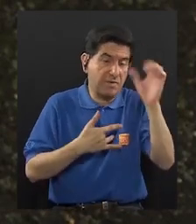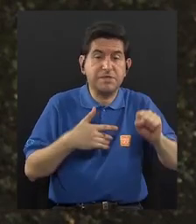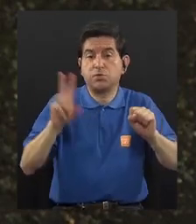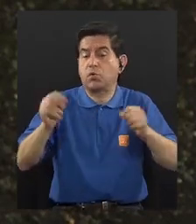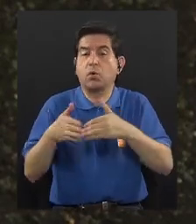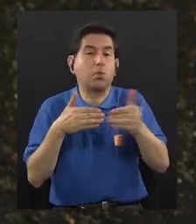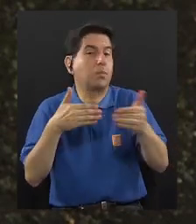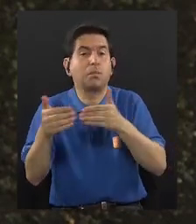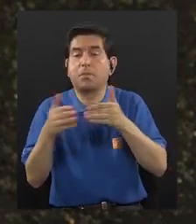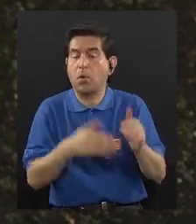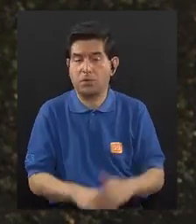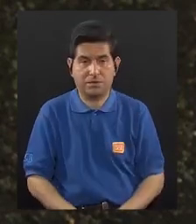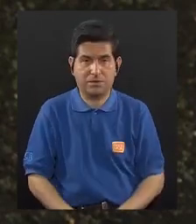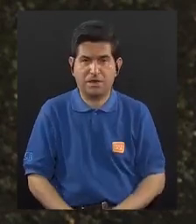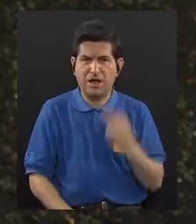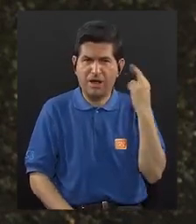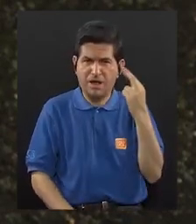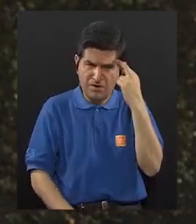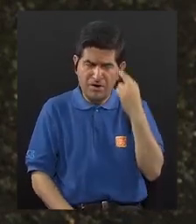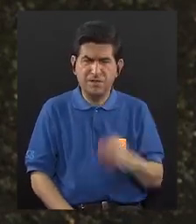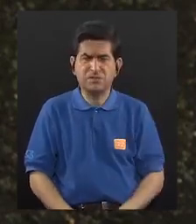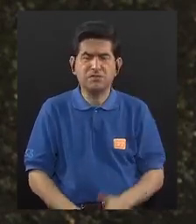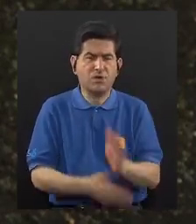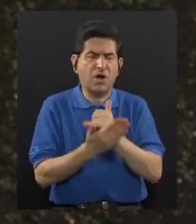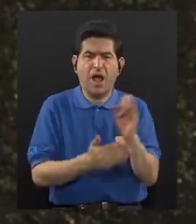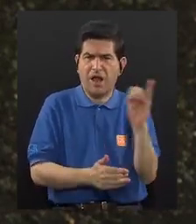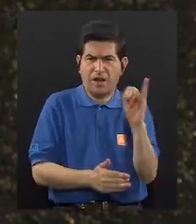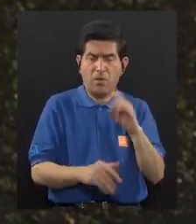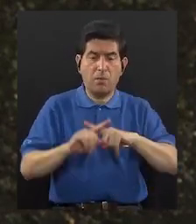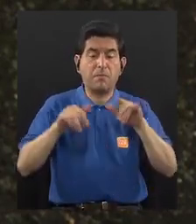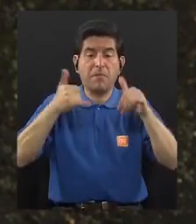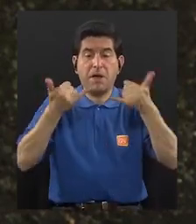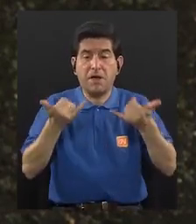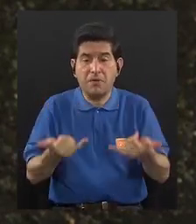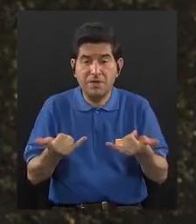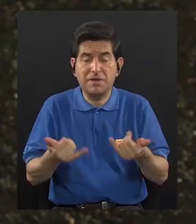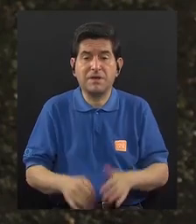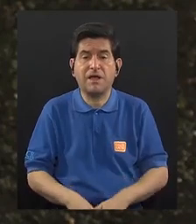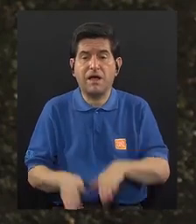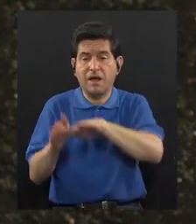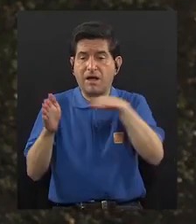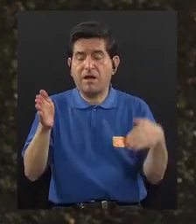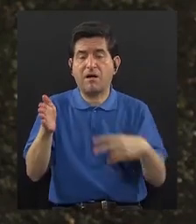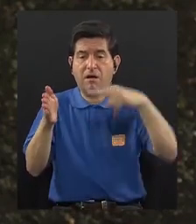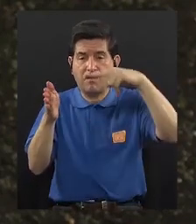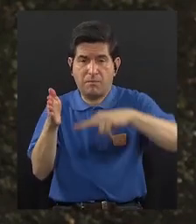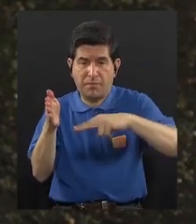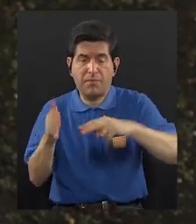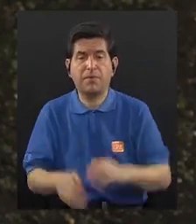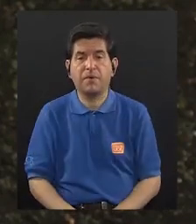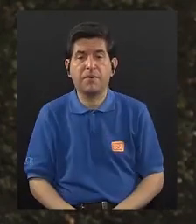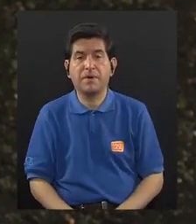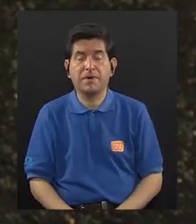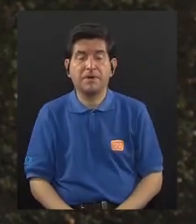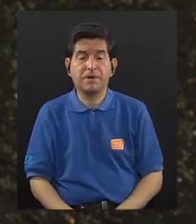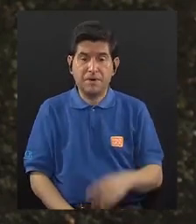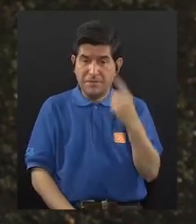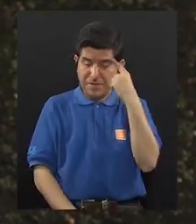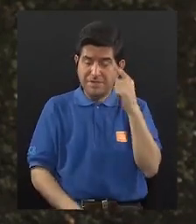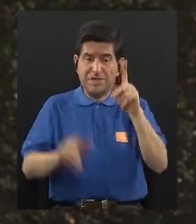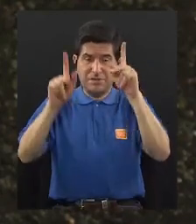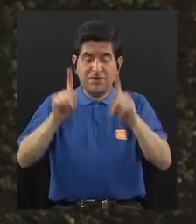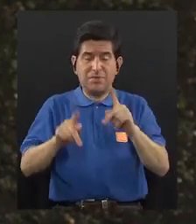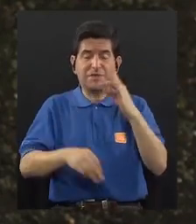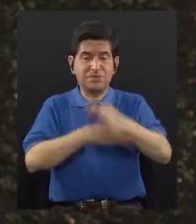enferma o no necesariamente está enferma por algo contagioso pero sí puede estar postrada puede estar digamos